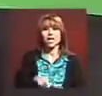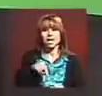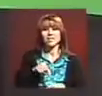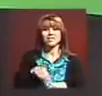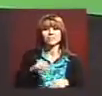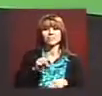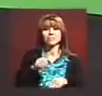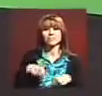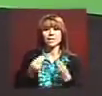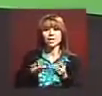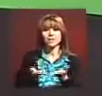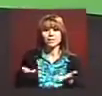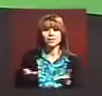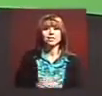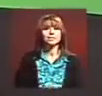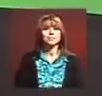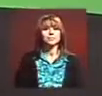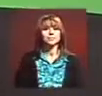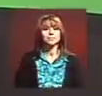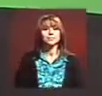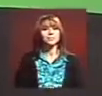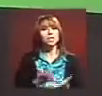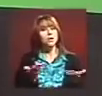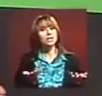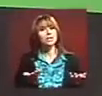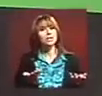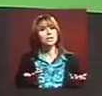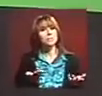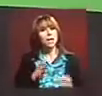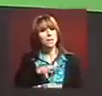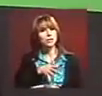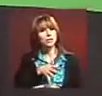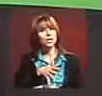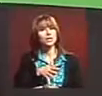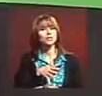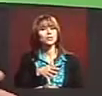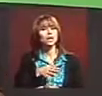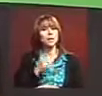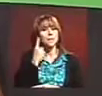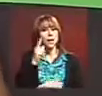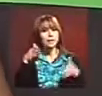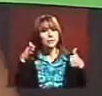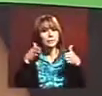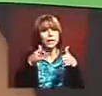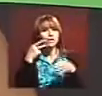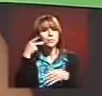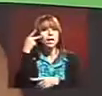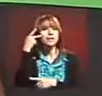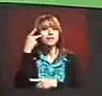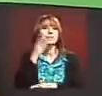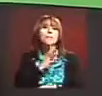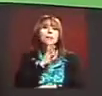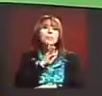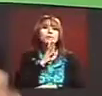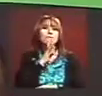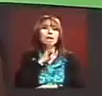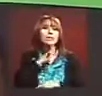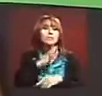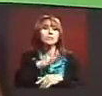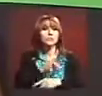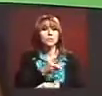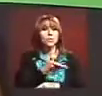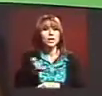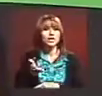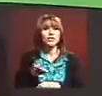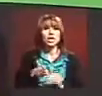Ok, más o menos, ya yéndonos como a los padres, ¿verdad? Vamos a hablar un poco sobre ellos.